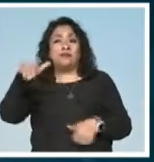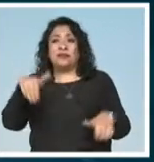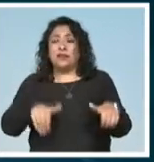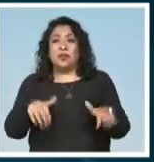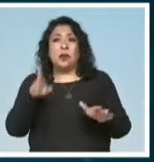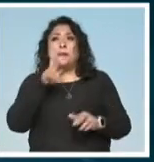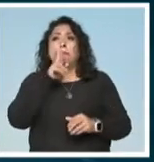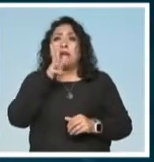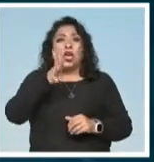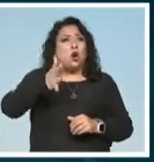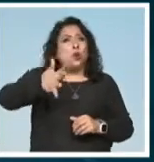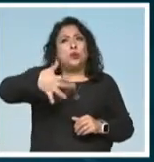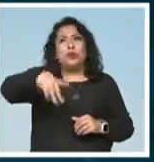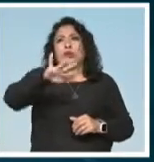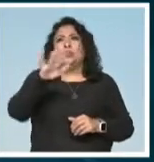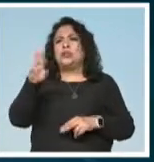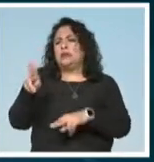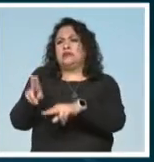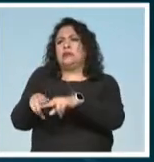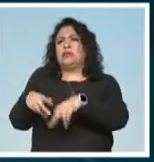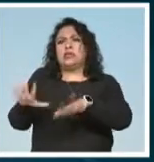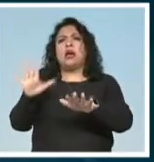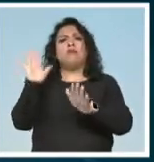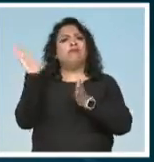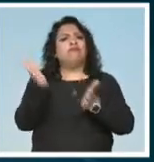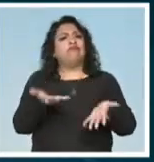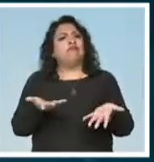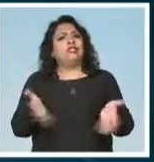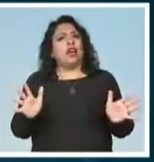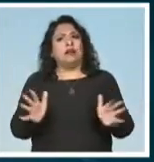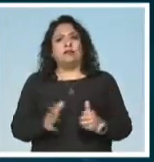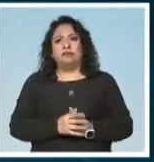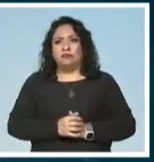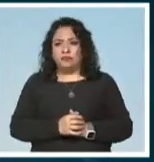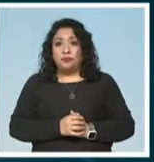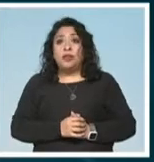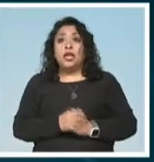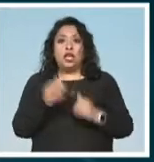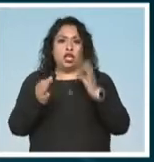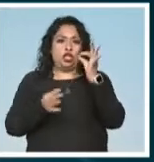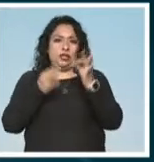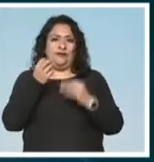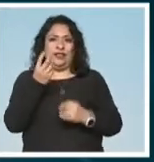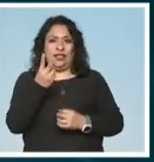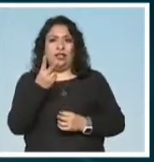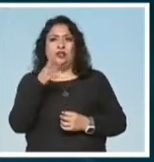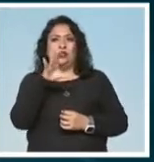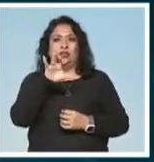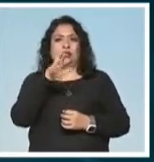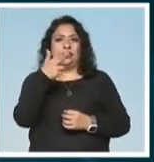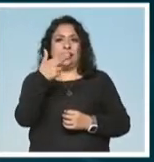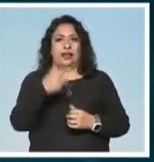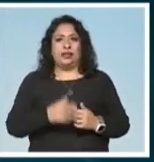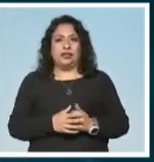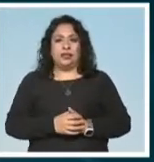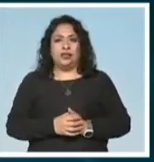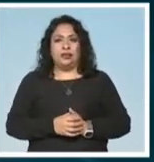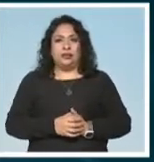mejor búsquense un banquito porque ya llegamos. Para Noticias 22, César H. Meléndez.